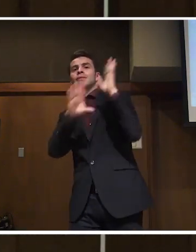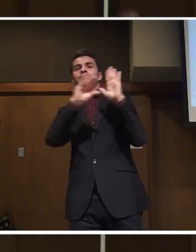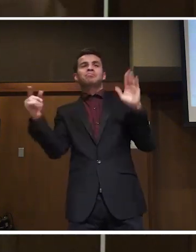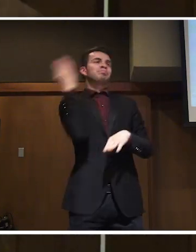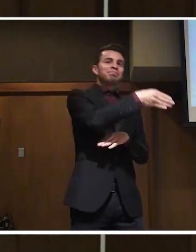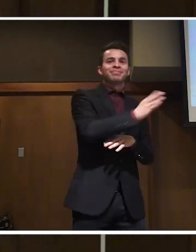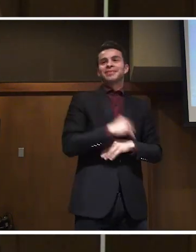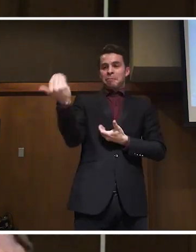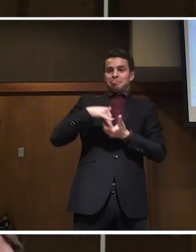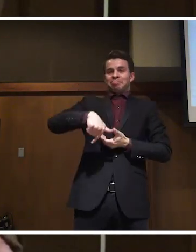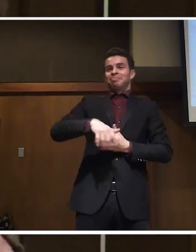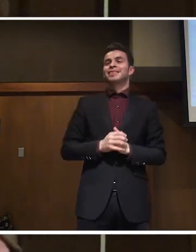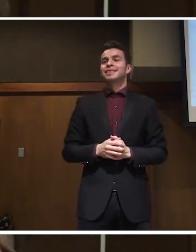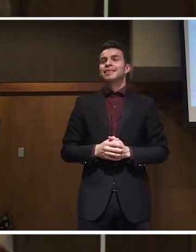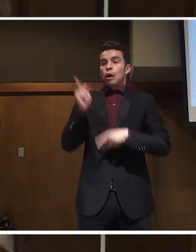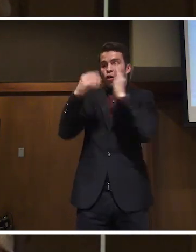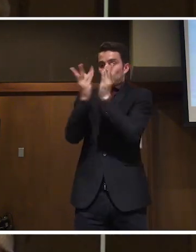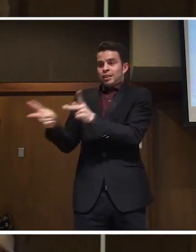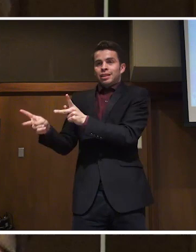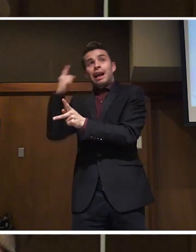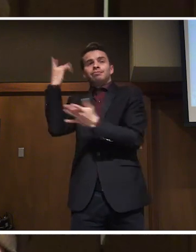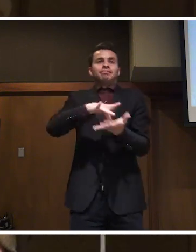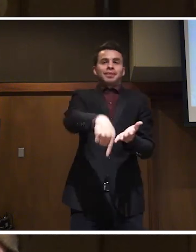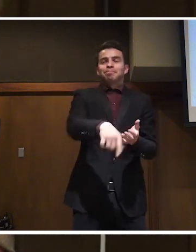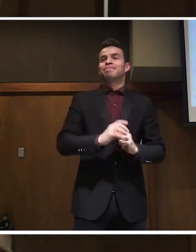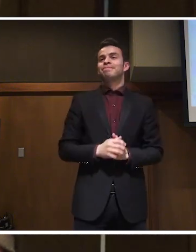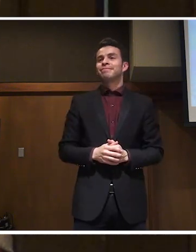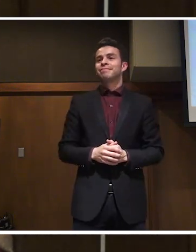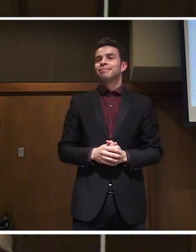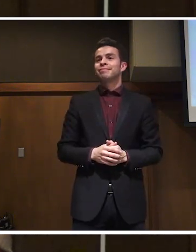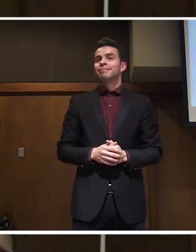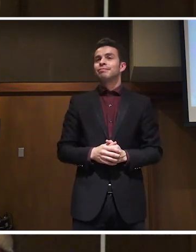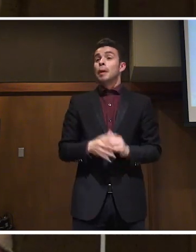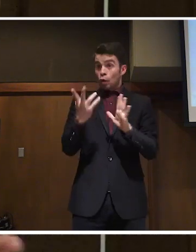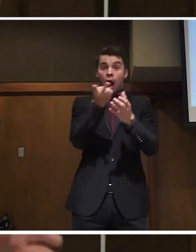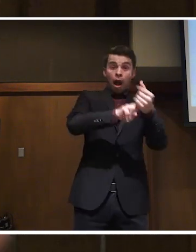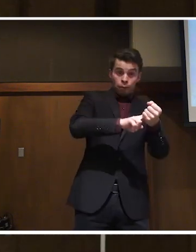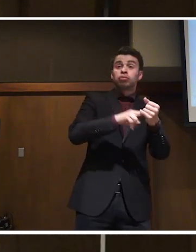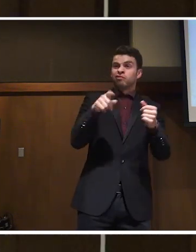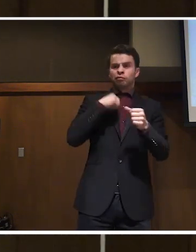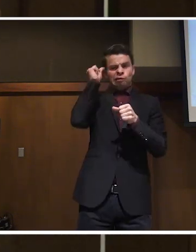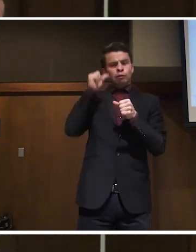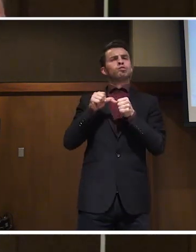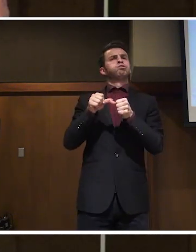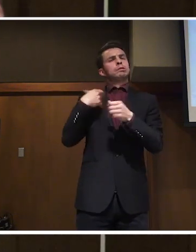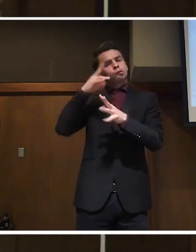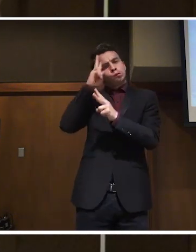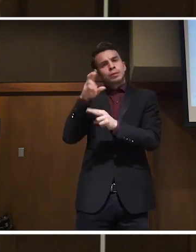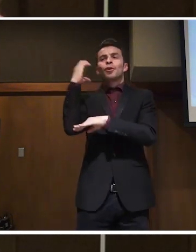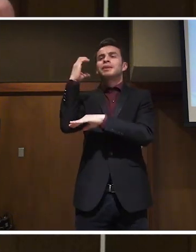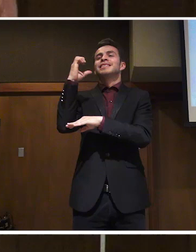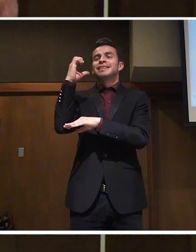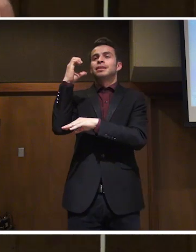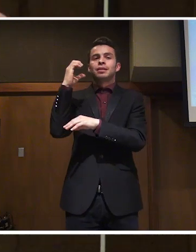iban los estudiantes? Tenían que venir acá. Pero también era una biblioteca patrimonial. También tenía la colección, había